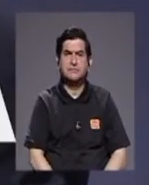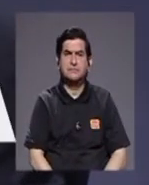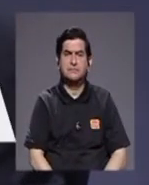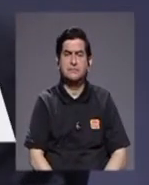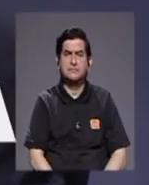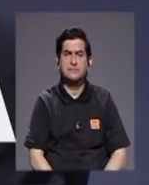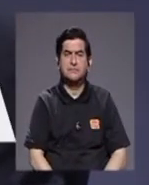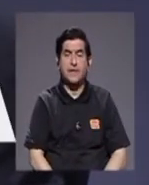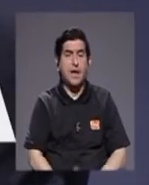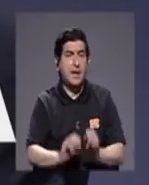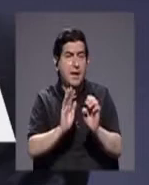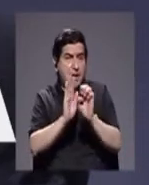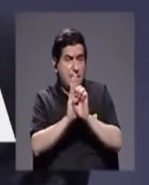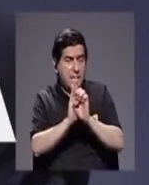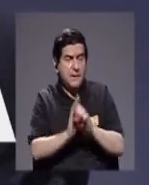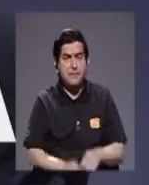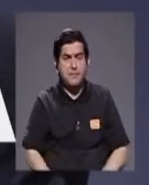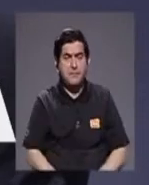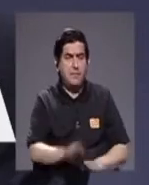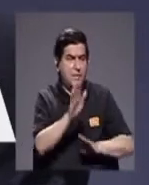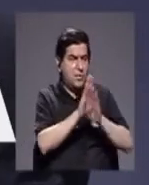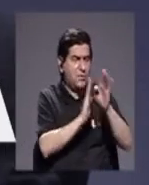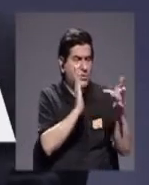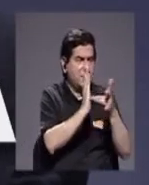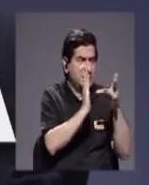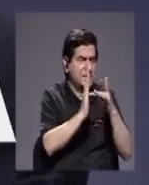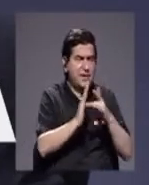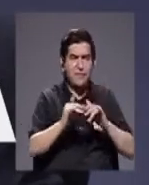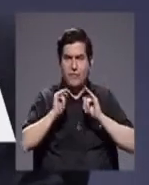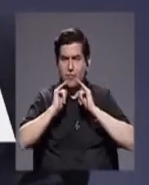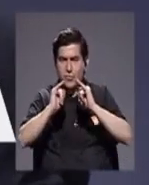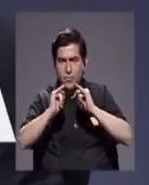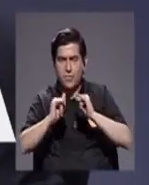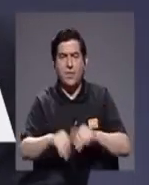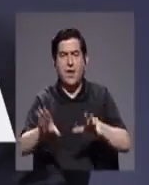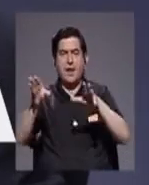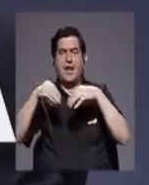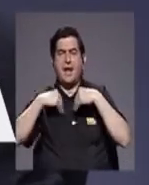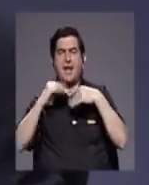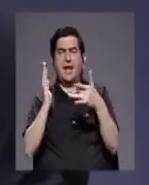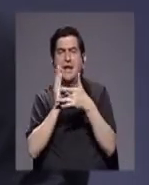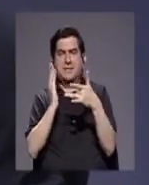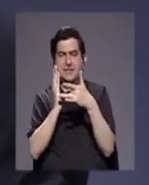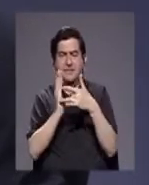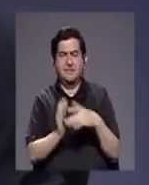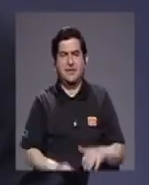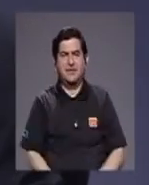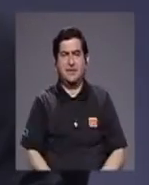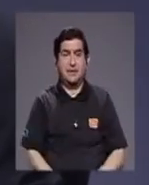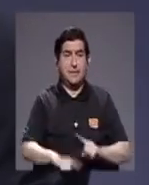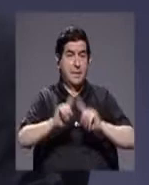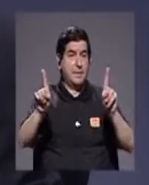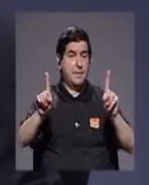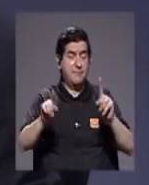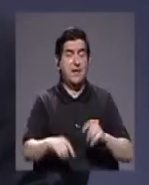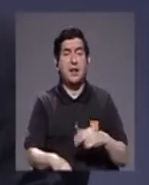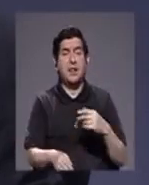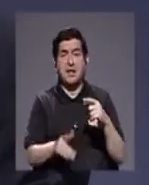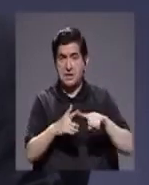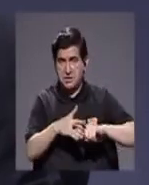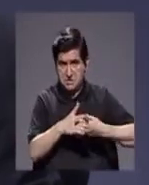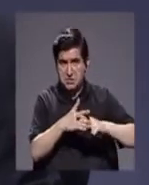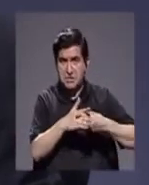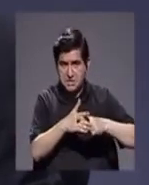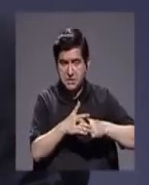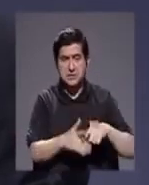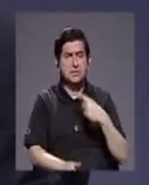poder equiparar el desarrollo tecnológico con la adopción de la tecnología. Pero existen muchísimas herramientas en este momento, como